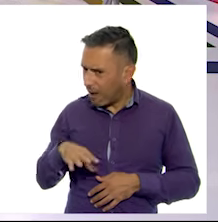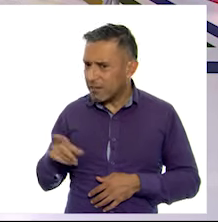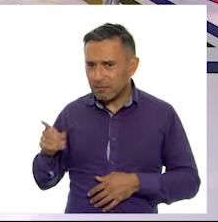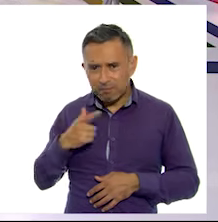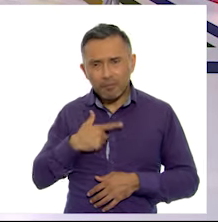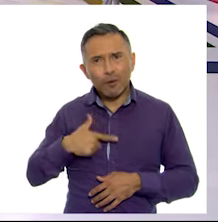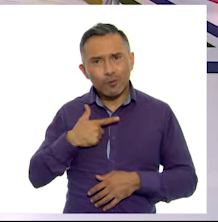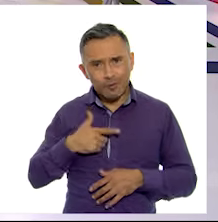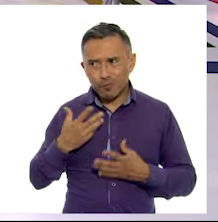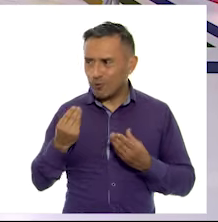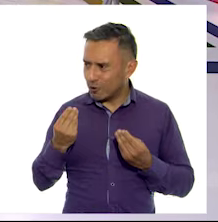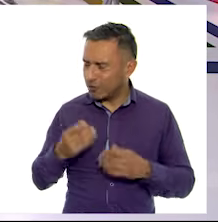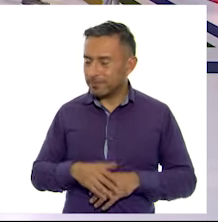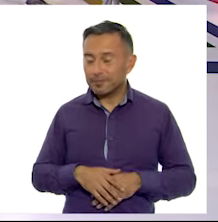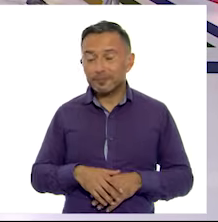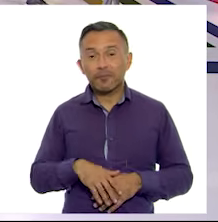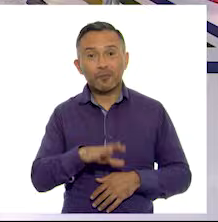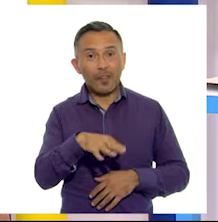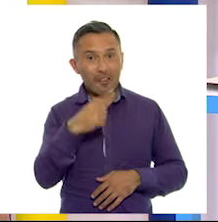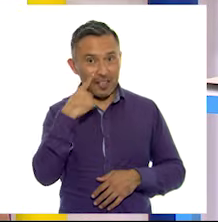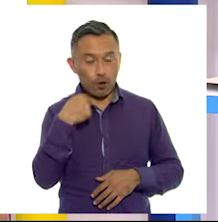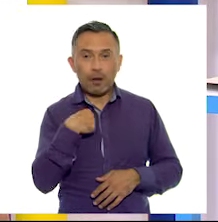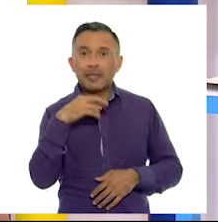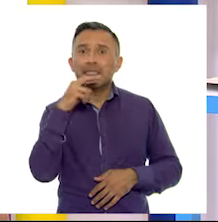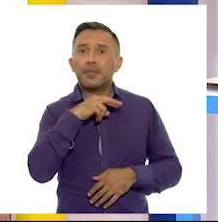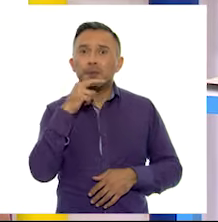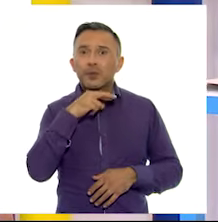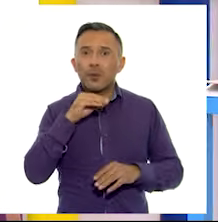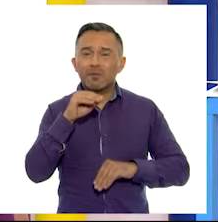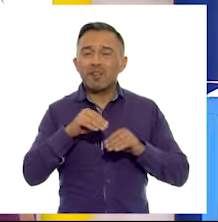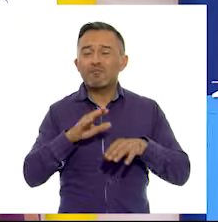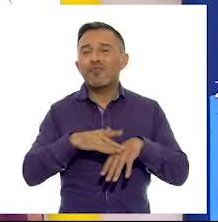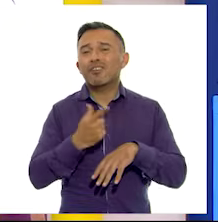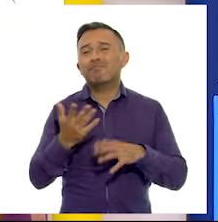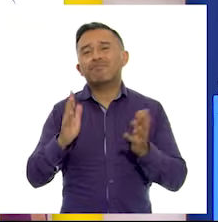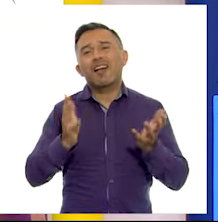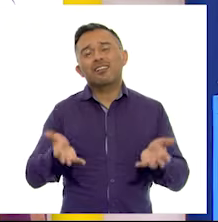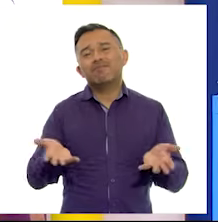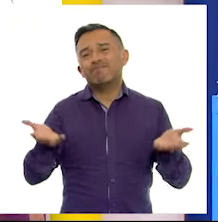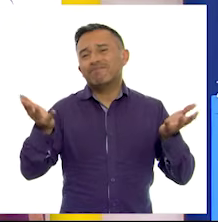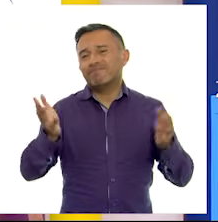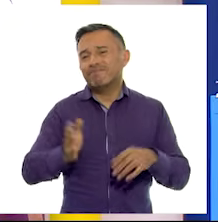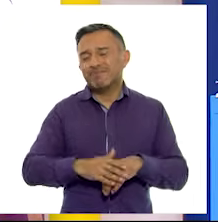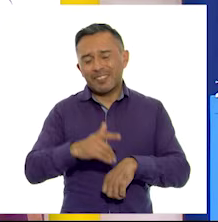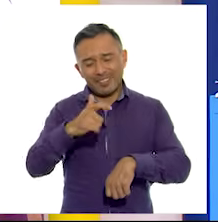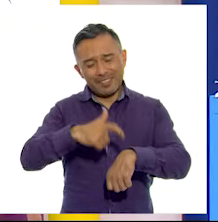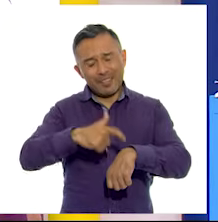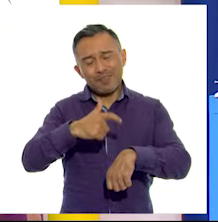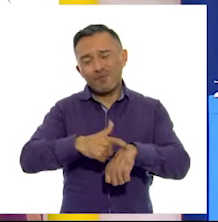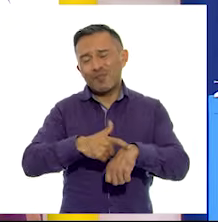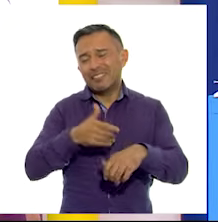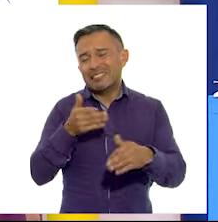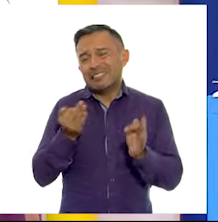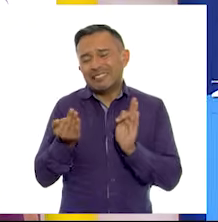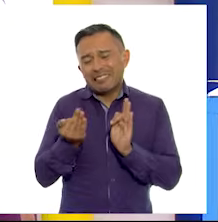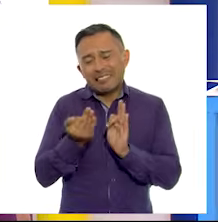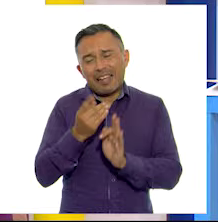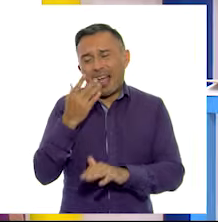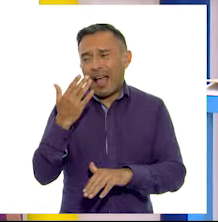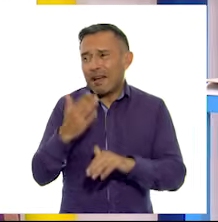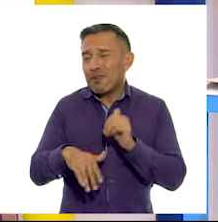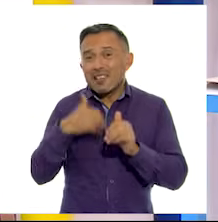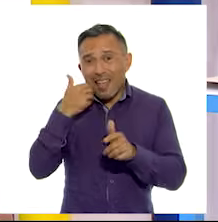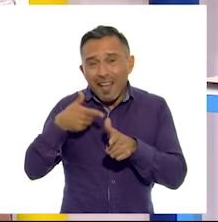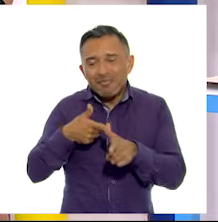gusta mucho. Mira, pues yo me estoy apurando porque, ay, lamentablemente, Mariela, no podemos tener el tiempo que quisiéramos.